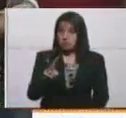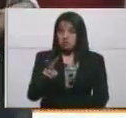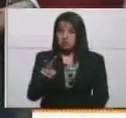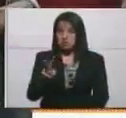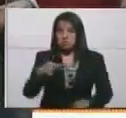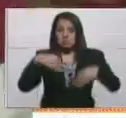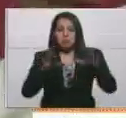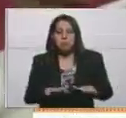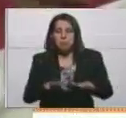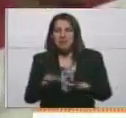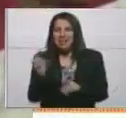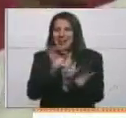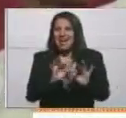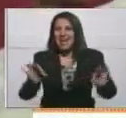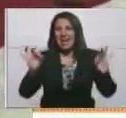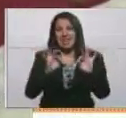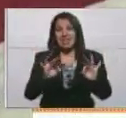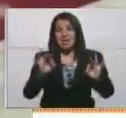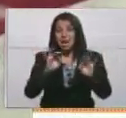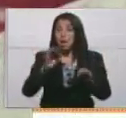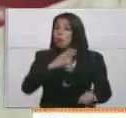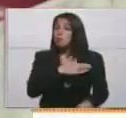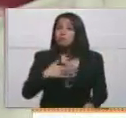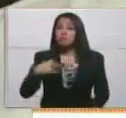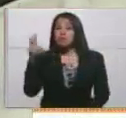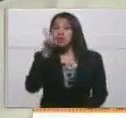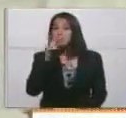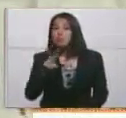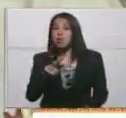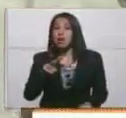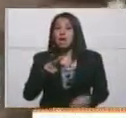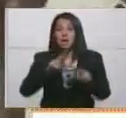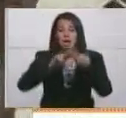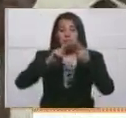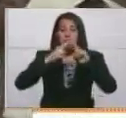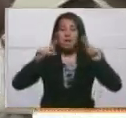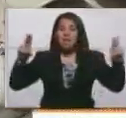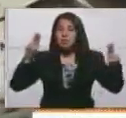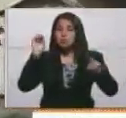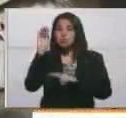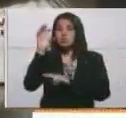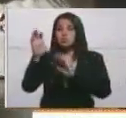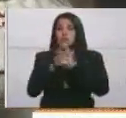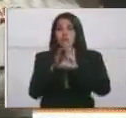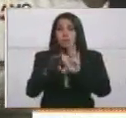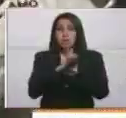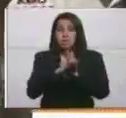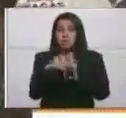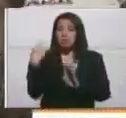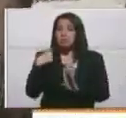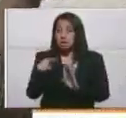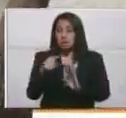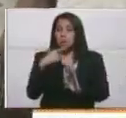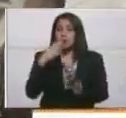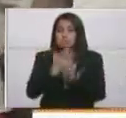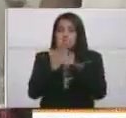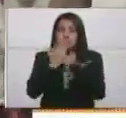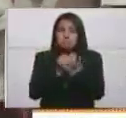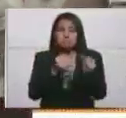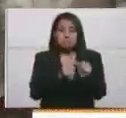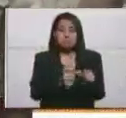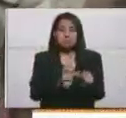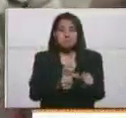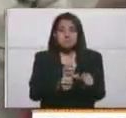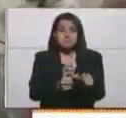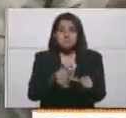detiene nadie, que Venezuela quiere paz, paz, paz constituyente, que es lo que hemos tenido y vamos a consolidar. Yo